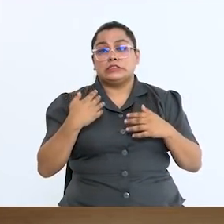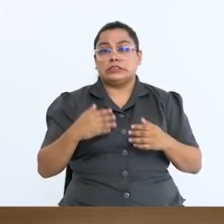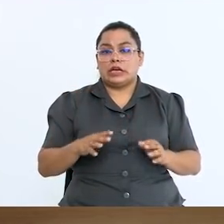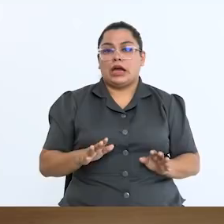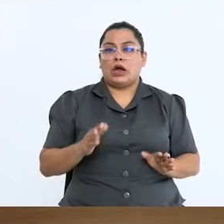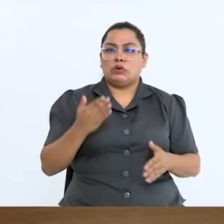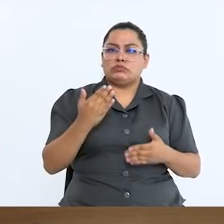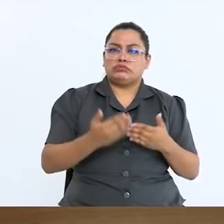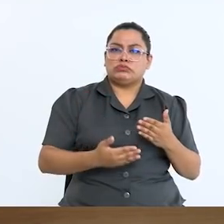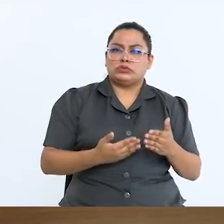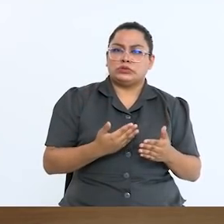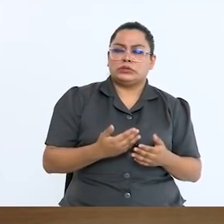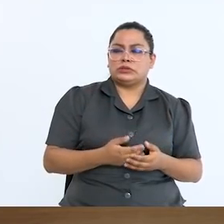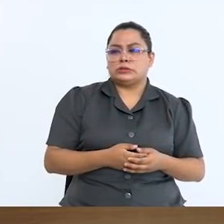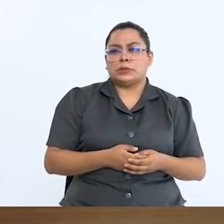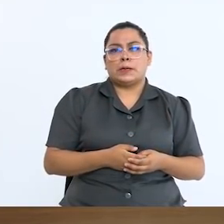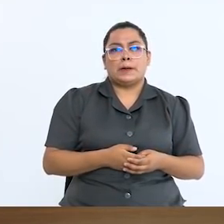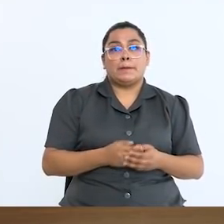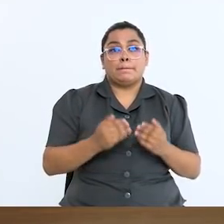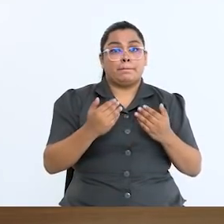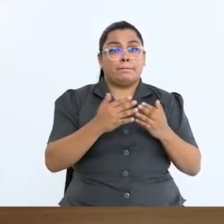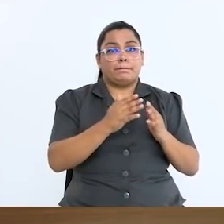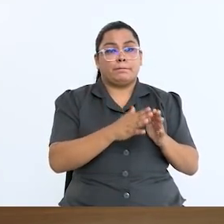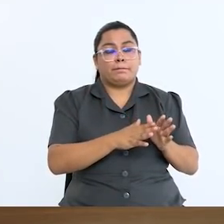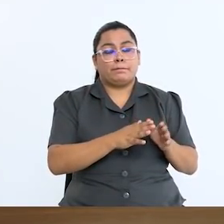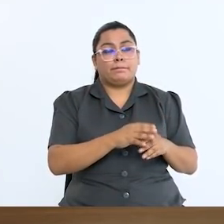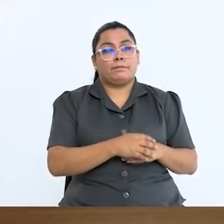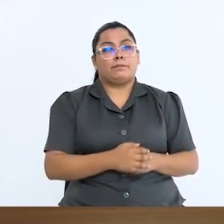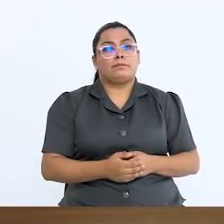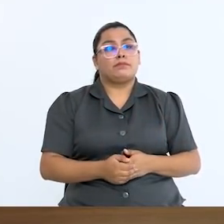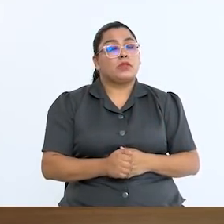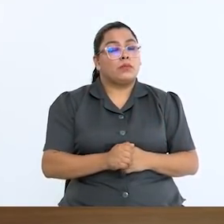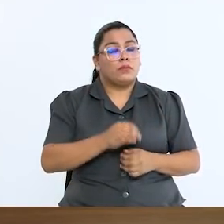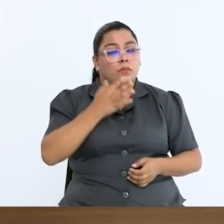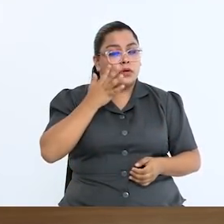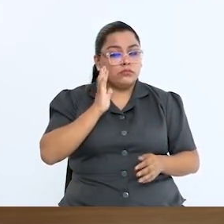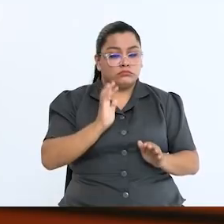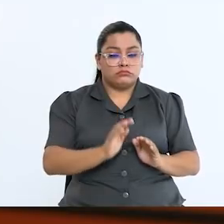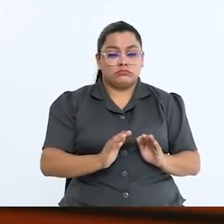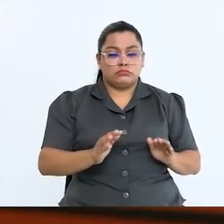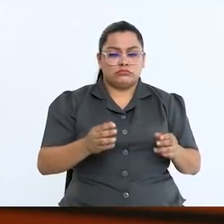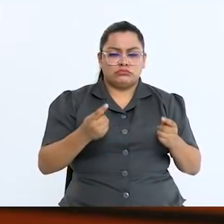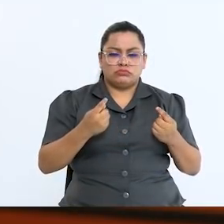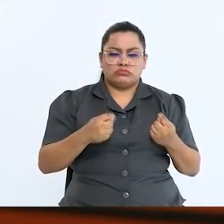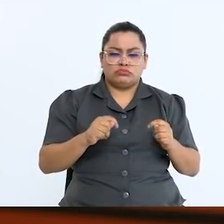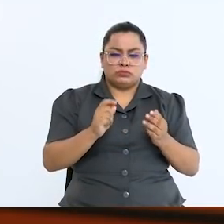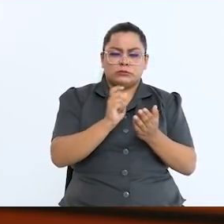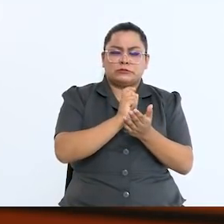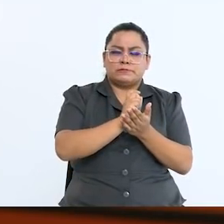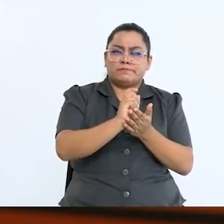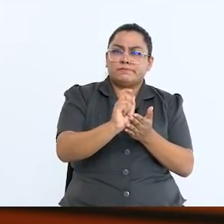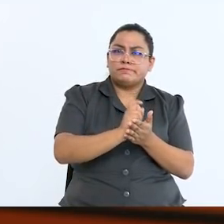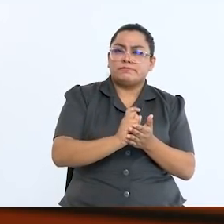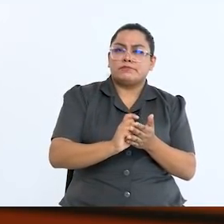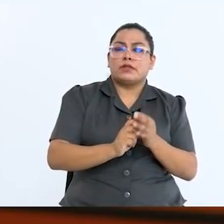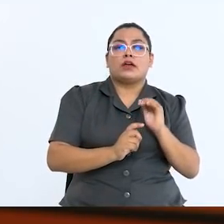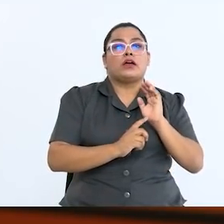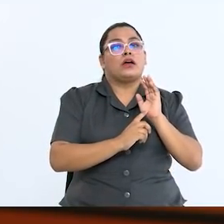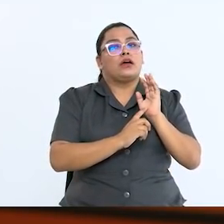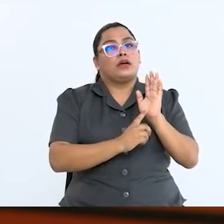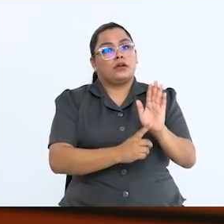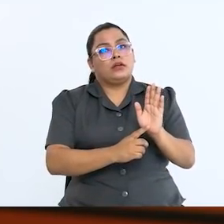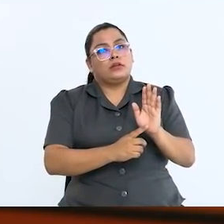una etapa presilábica. Por ejemplo, la etapa presilábica es cuando el niño ya trata de escribir alguna grafía